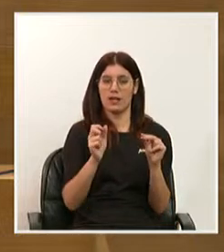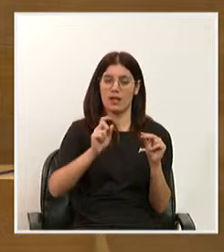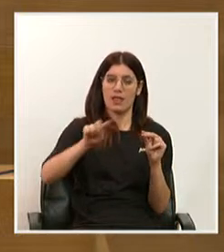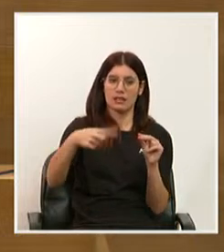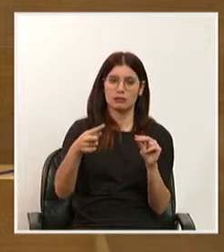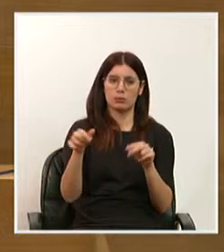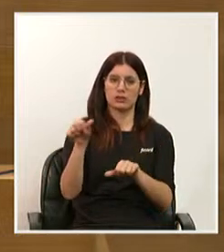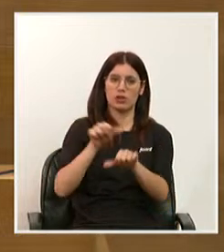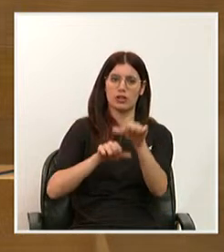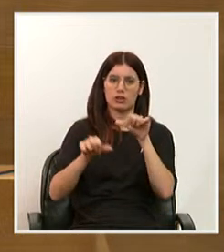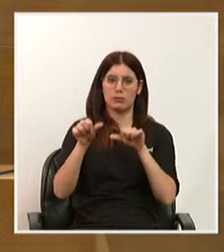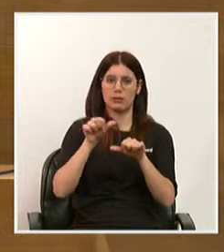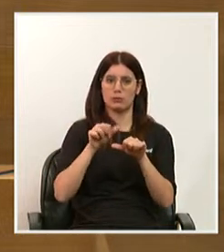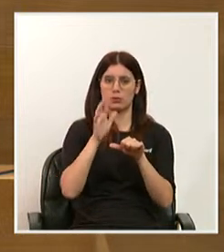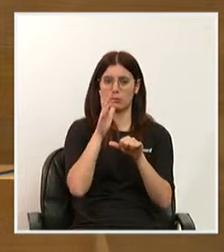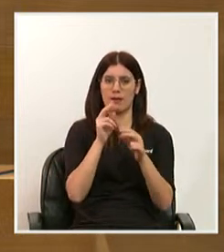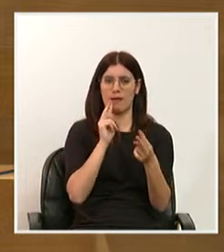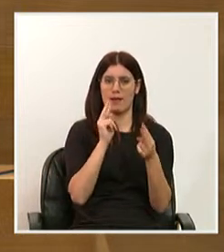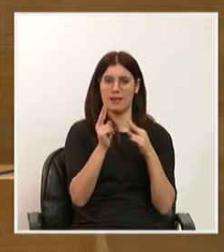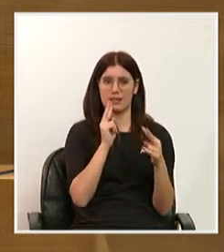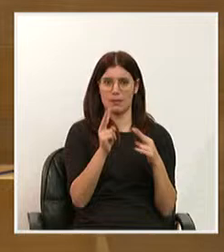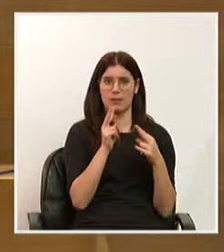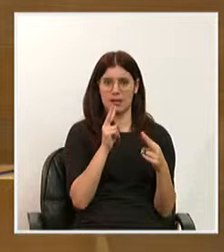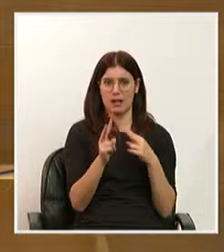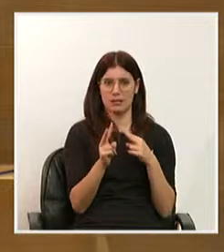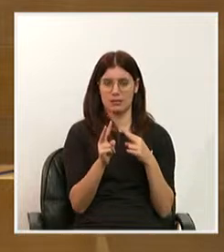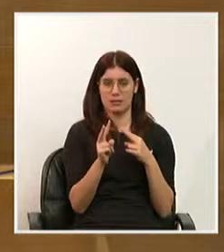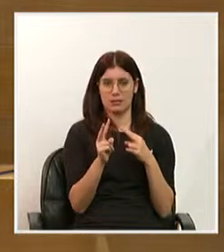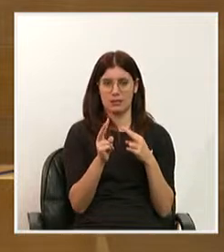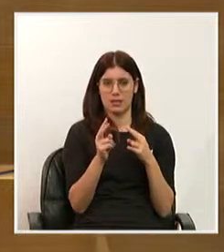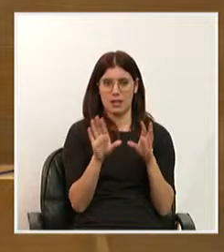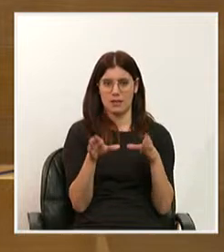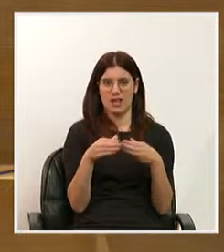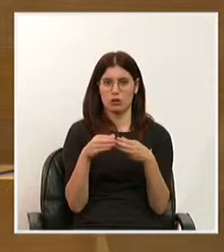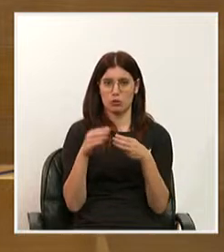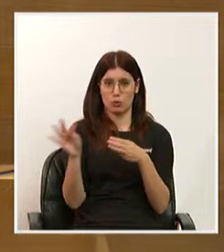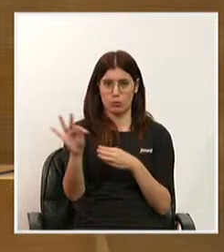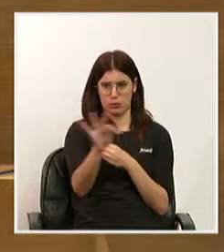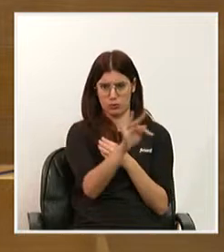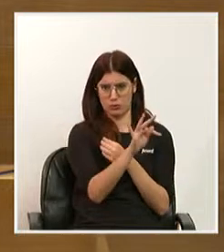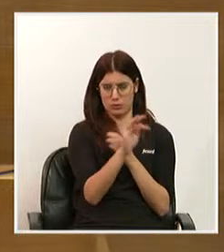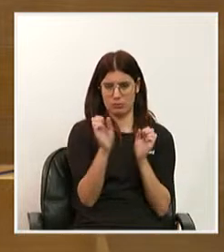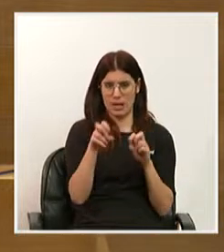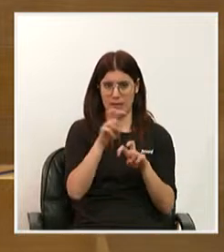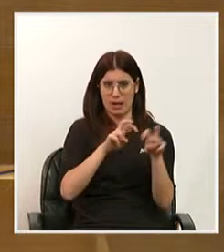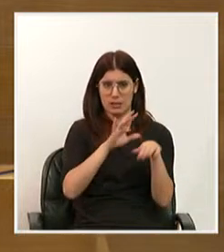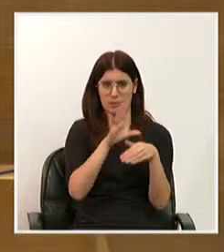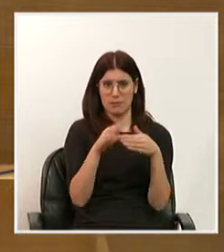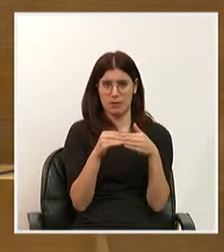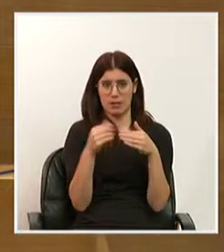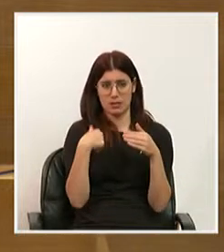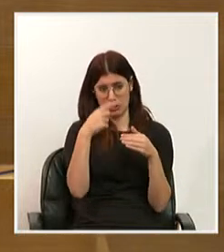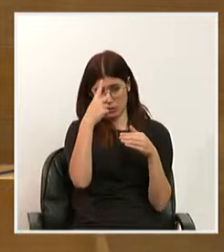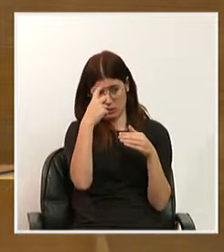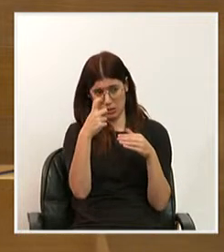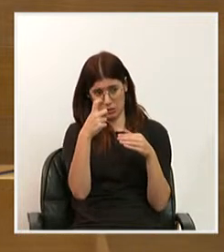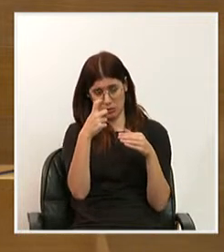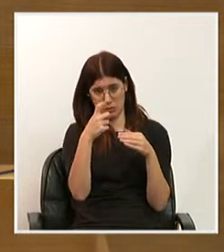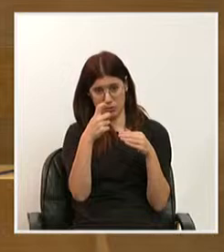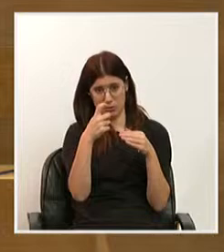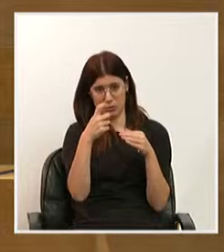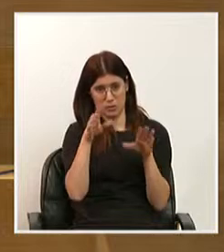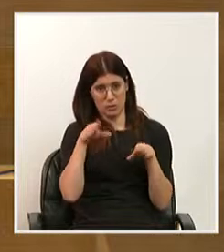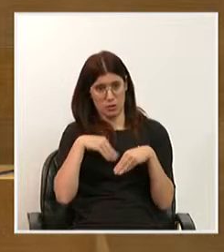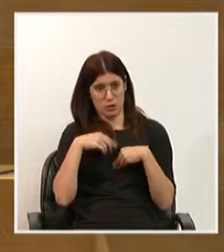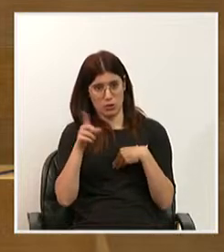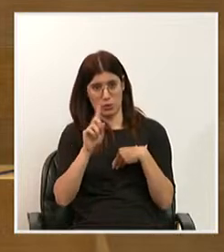retomamos con las posibles réplicas de los grupos que no ha sido aceptadas las enmiendas que creo entender que ha sido socialista y compromís